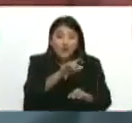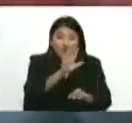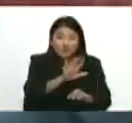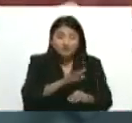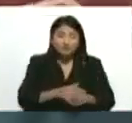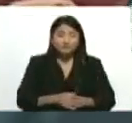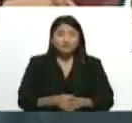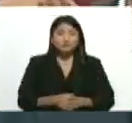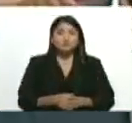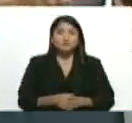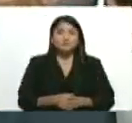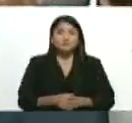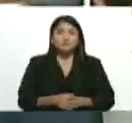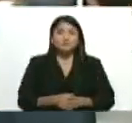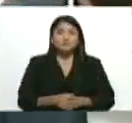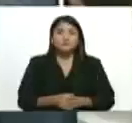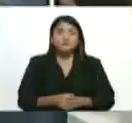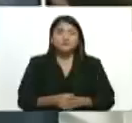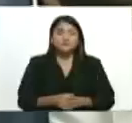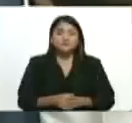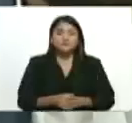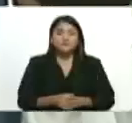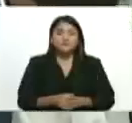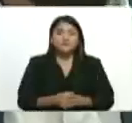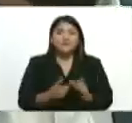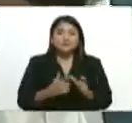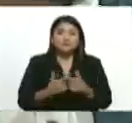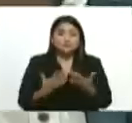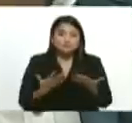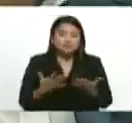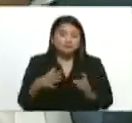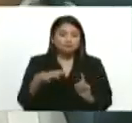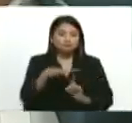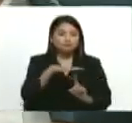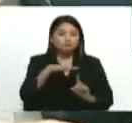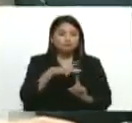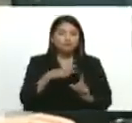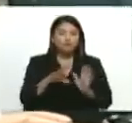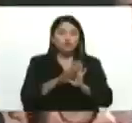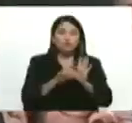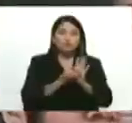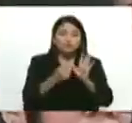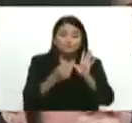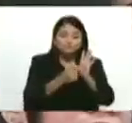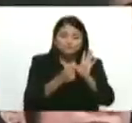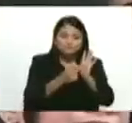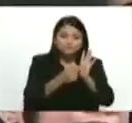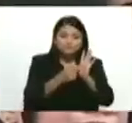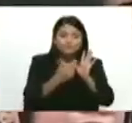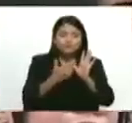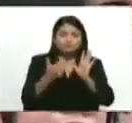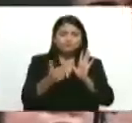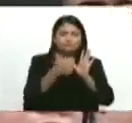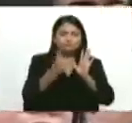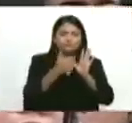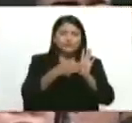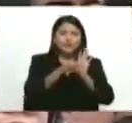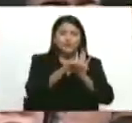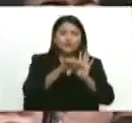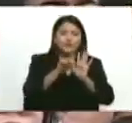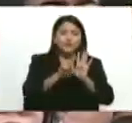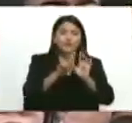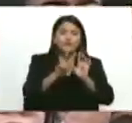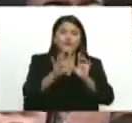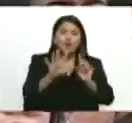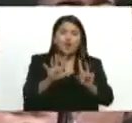Y que estamos hablando dentro del plano de la Constitución y las leyes, donde se ha violentado claramente el artículo